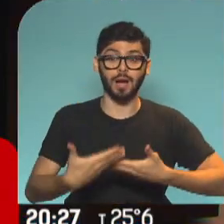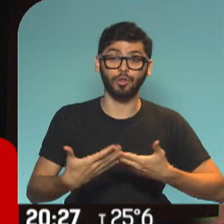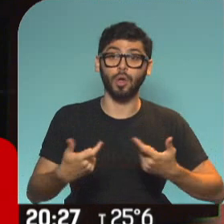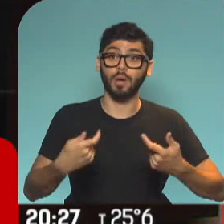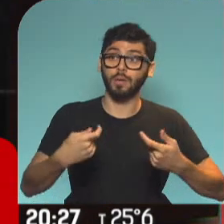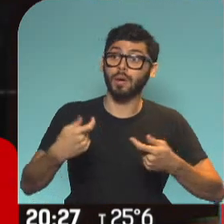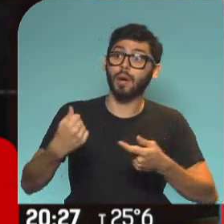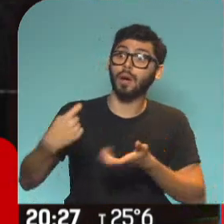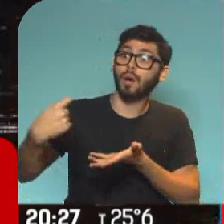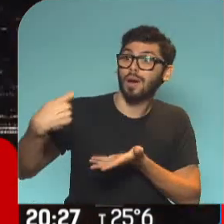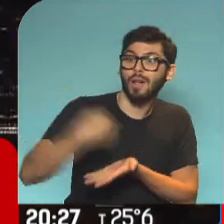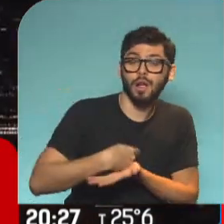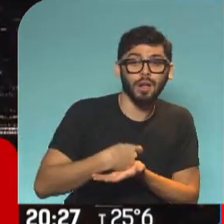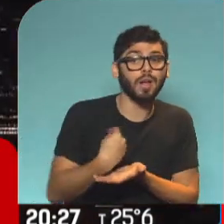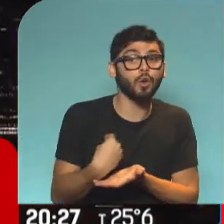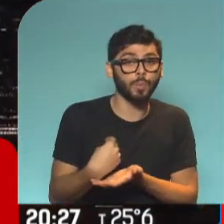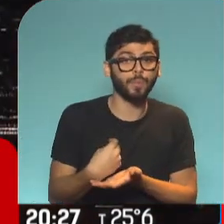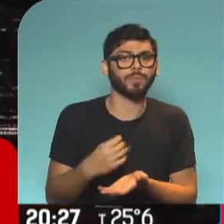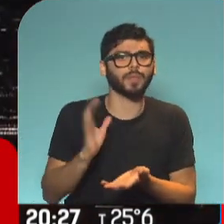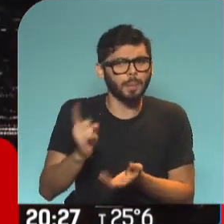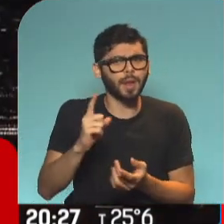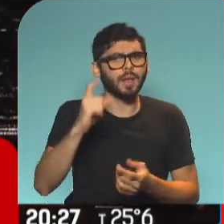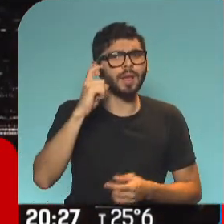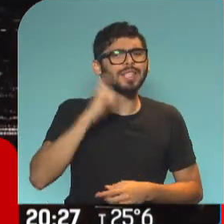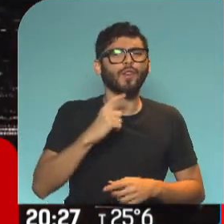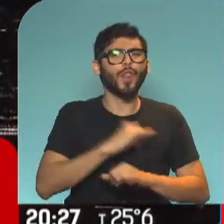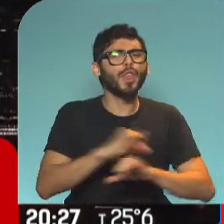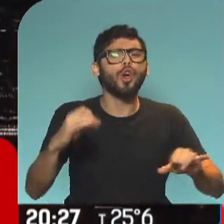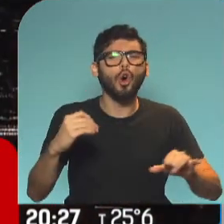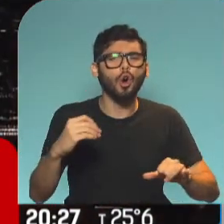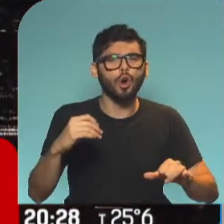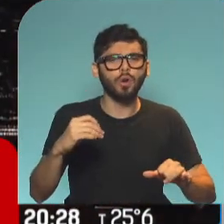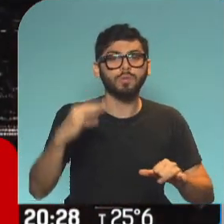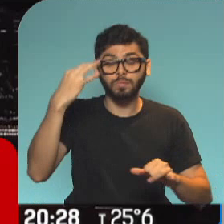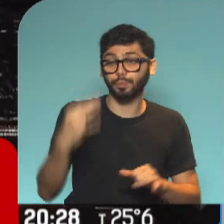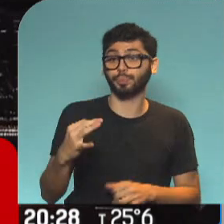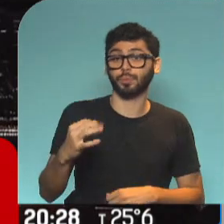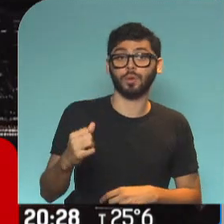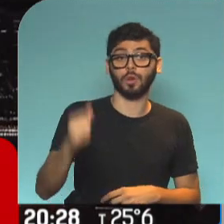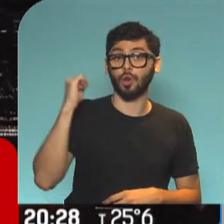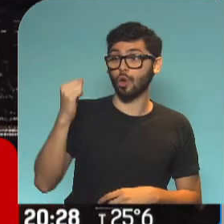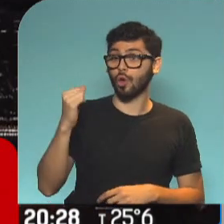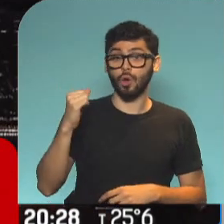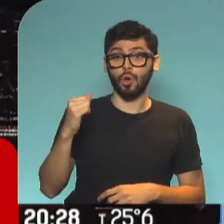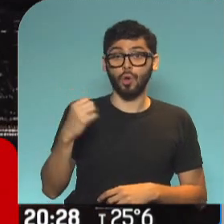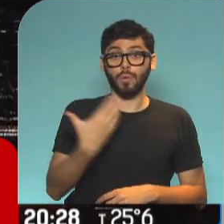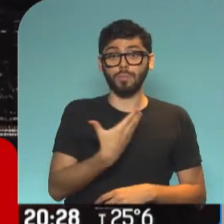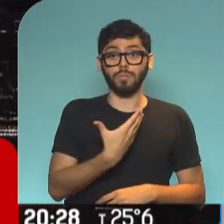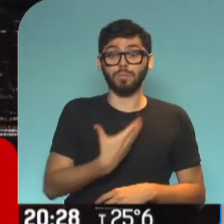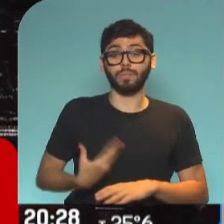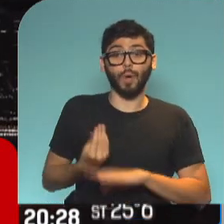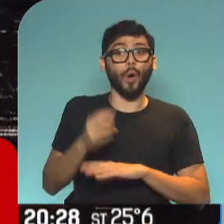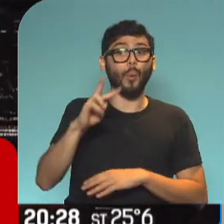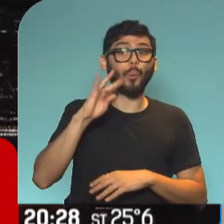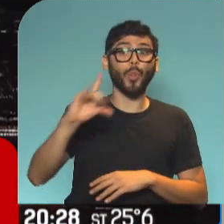La inversión que, según dijo Axel Kicillof también en la Asamblea Legislativa, no se concretó durante los 4 años de la gestión de María Eugenia Vidal